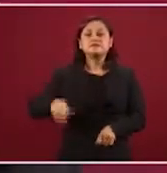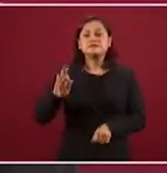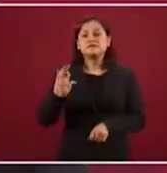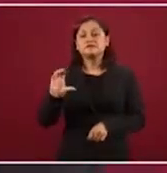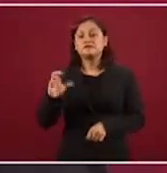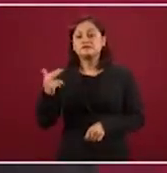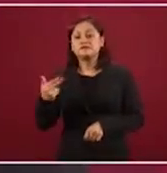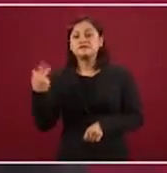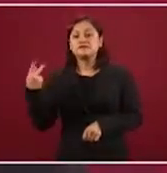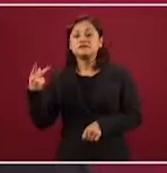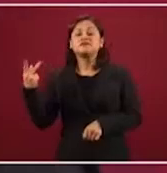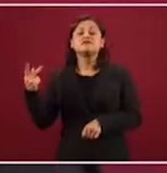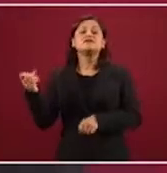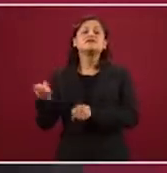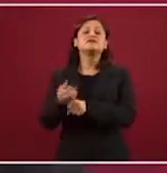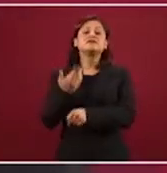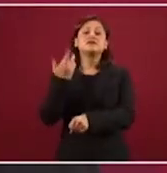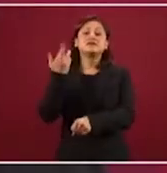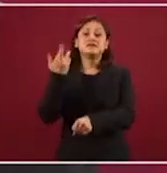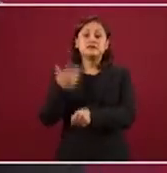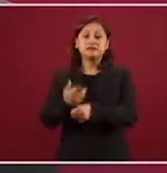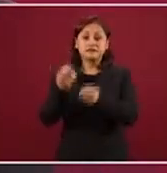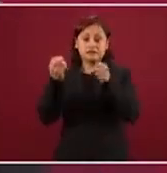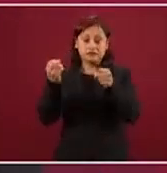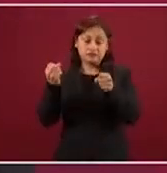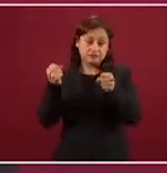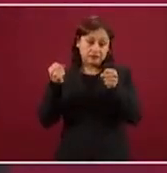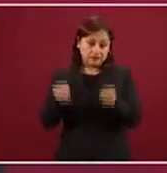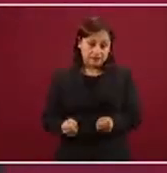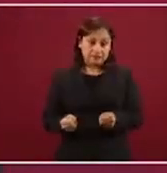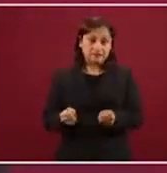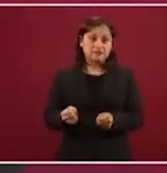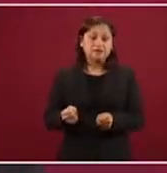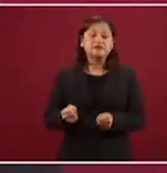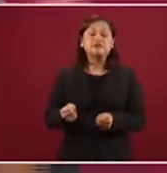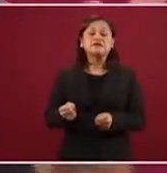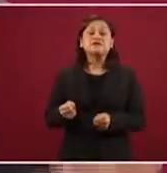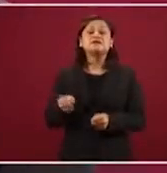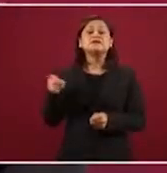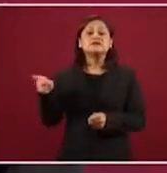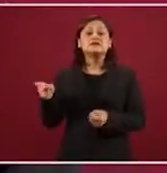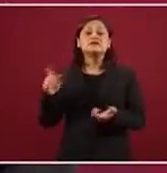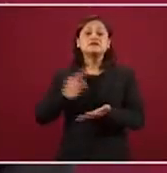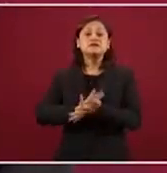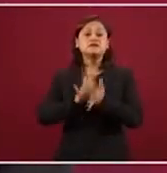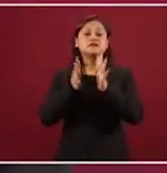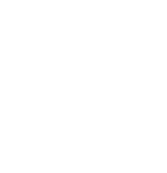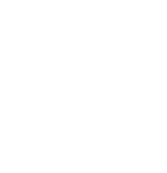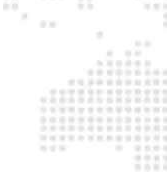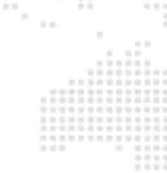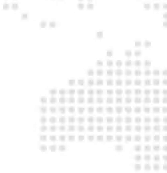estaba involucrado con el narcotráfico.